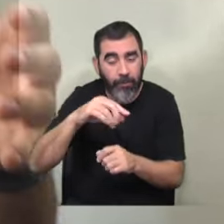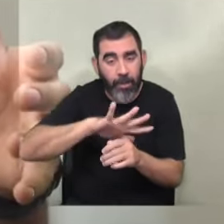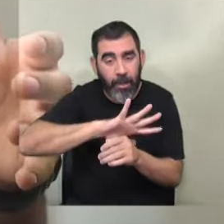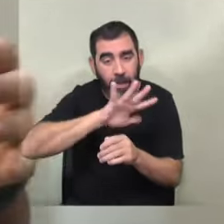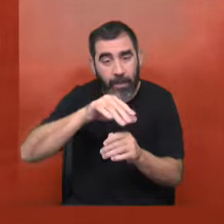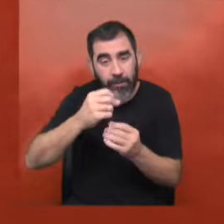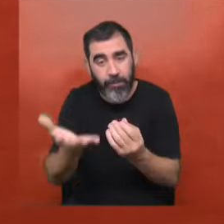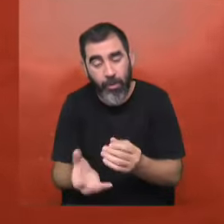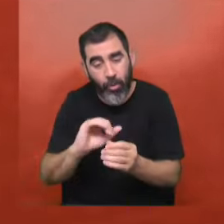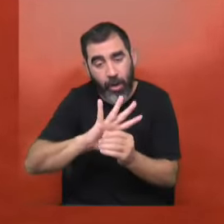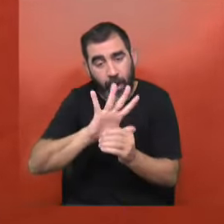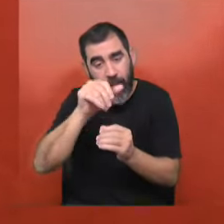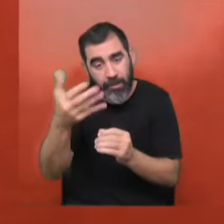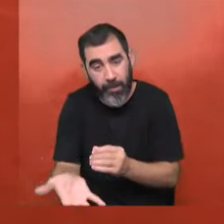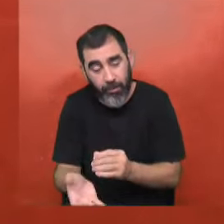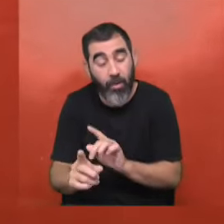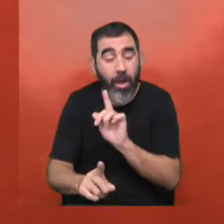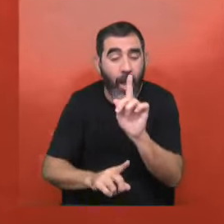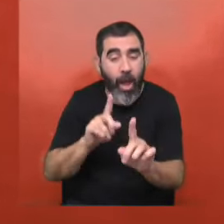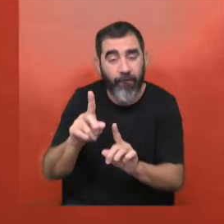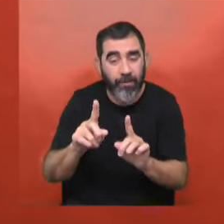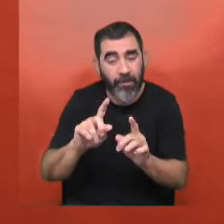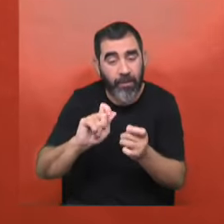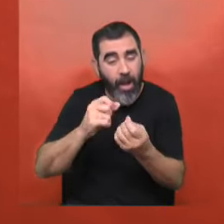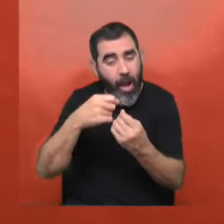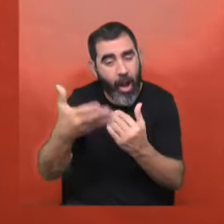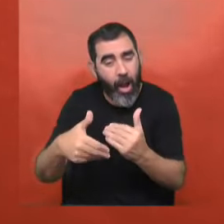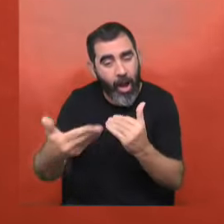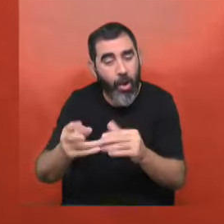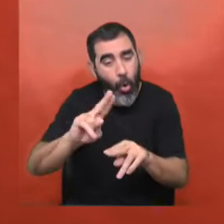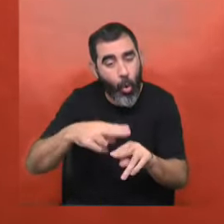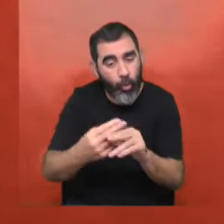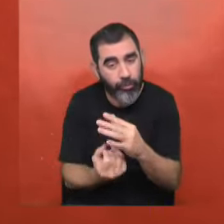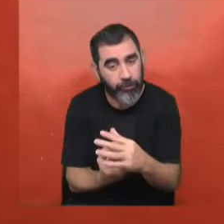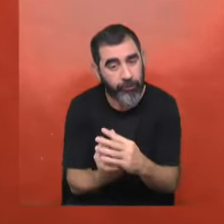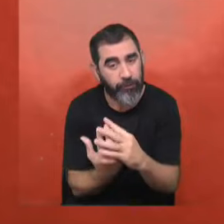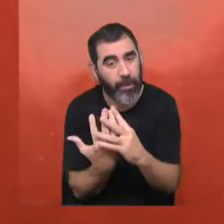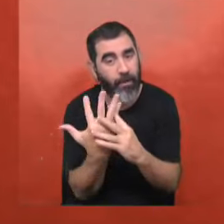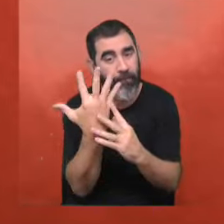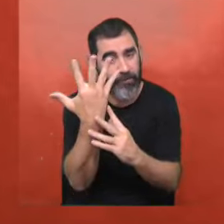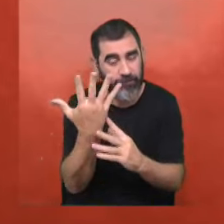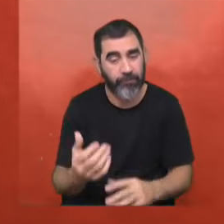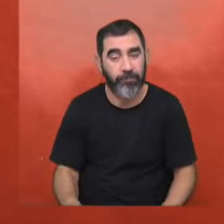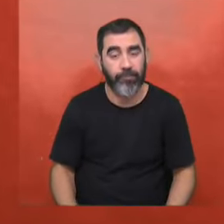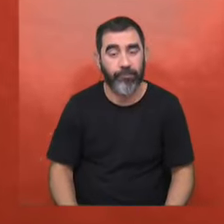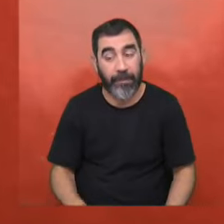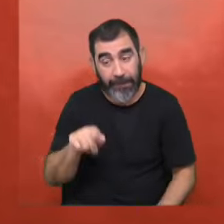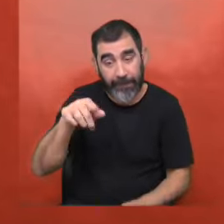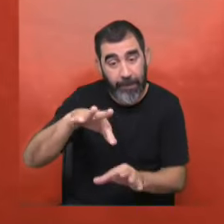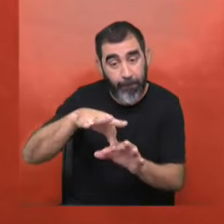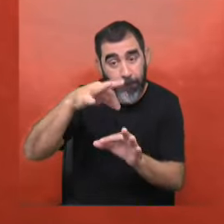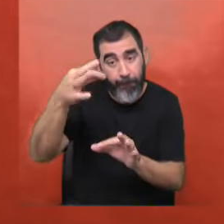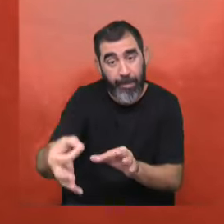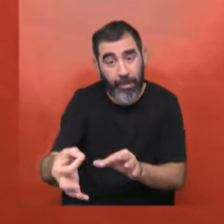crecimiento y caída, entonces mucho de ese pelo trasplantado se va a caer para volver a comenzar a crecer en un ciclo. Ese pelo que